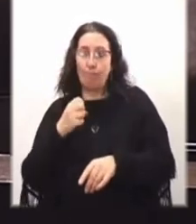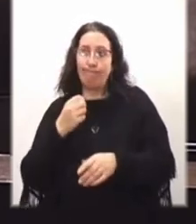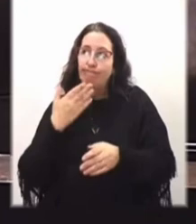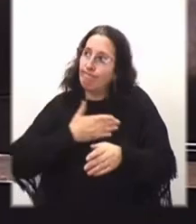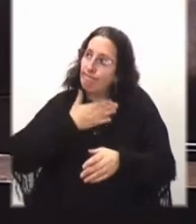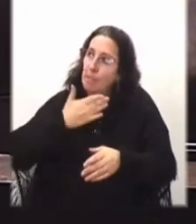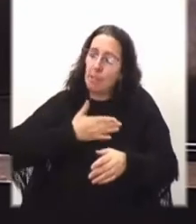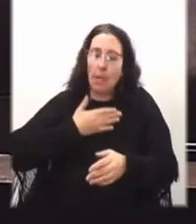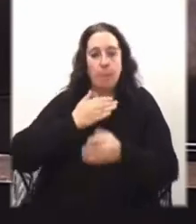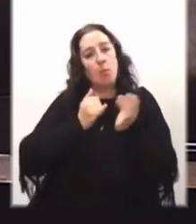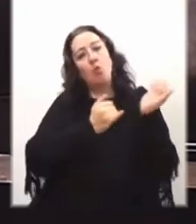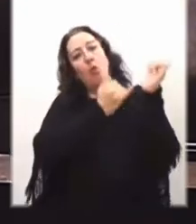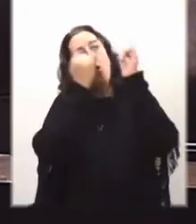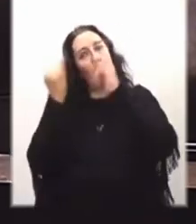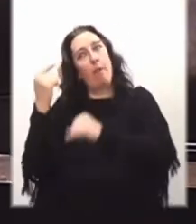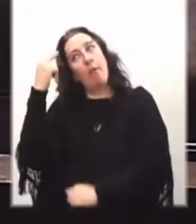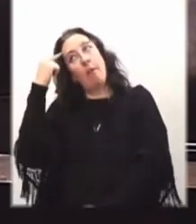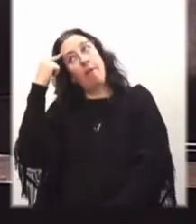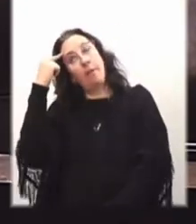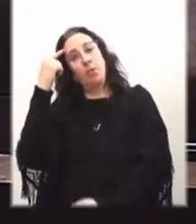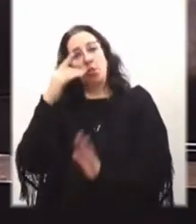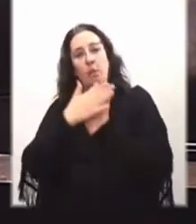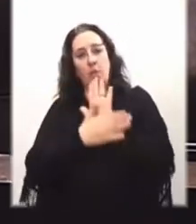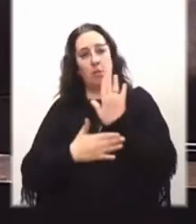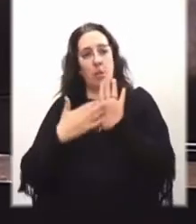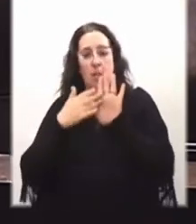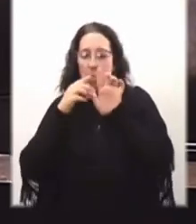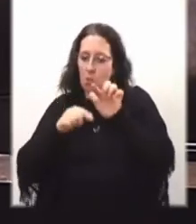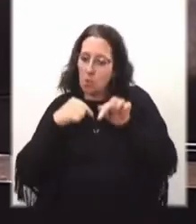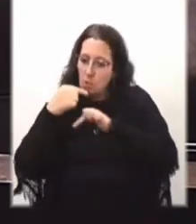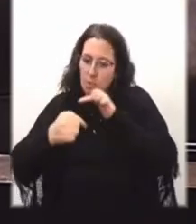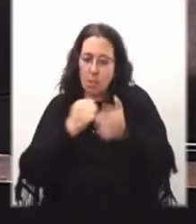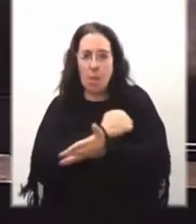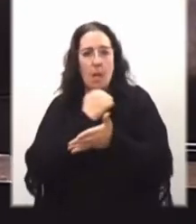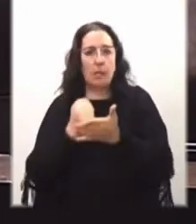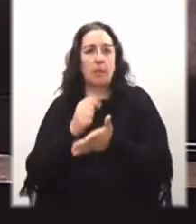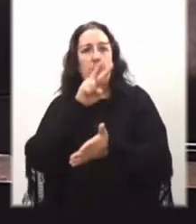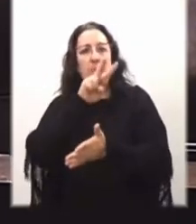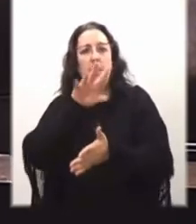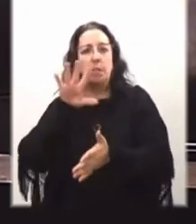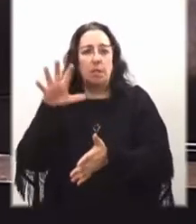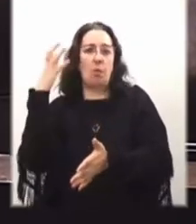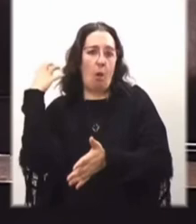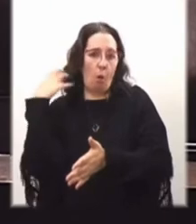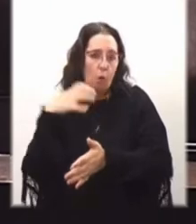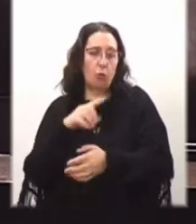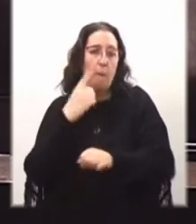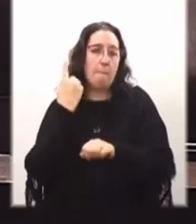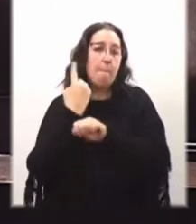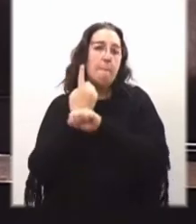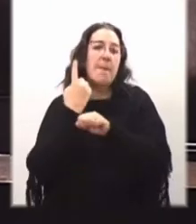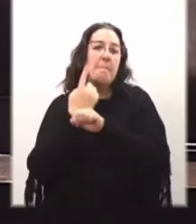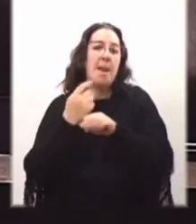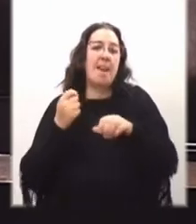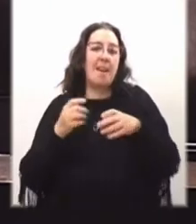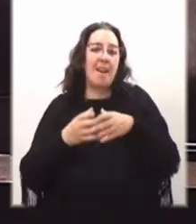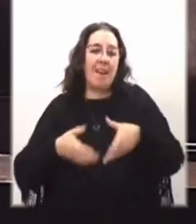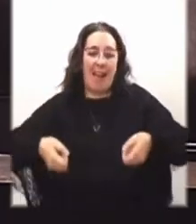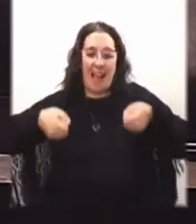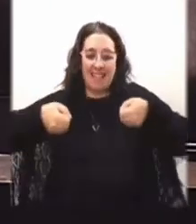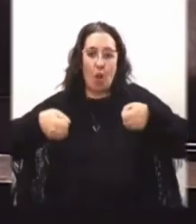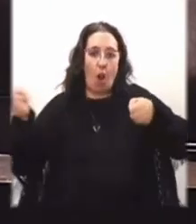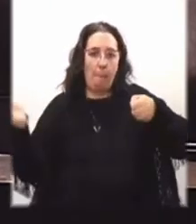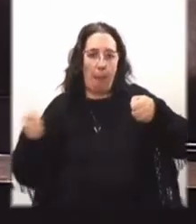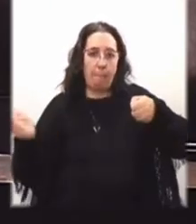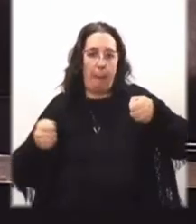reflexión nacional. Y esa medida se extiende hasta el 25 de agosto, en que hay la primera caceroleada que hay en esos años, bajo la